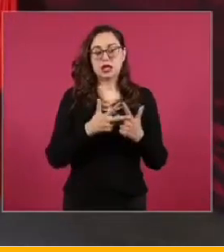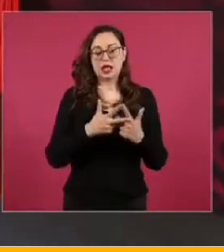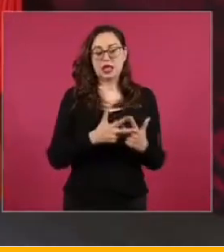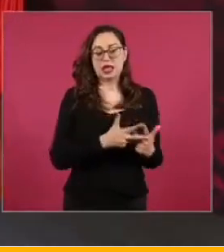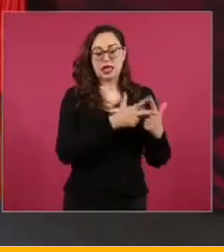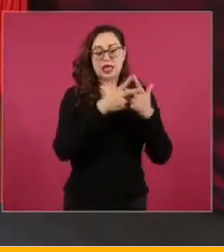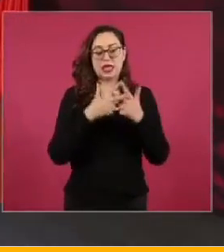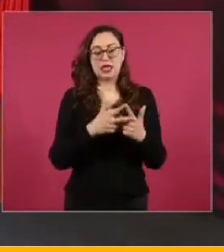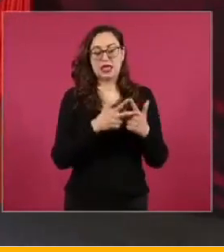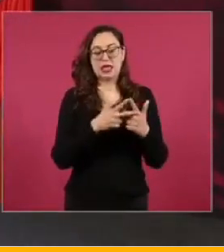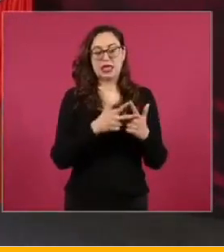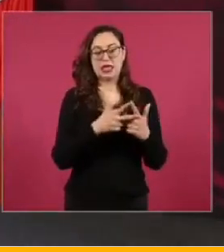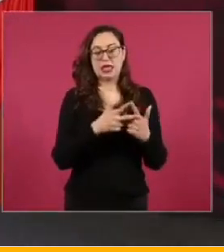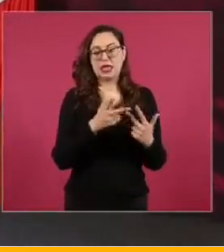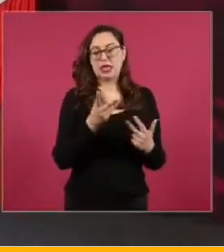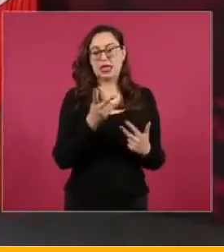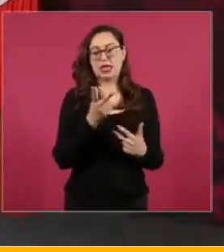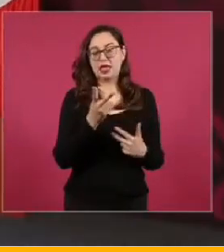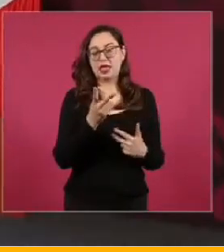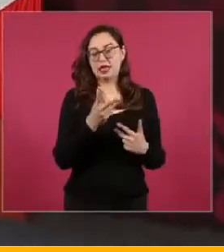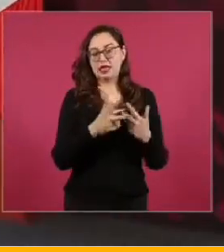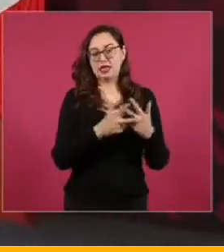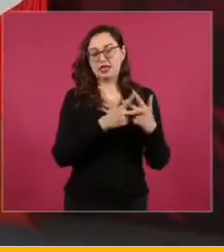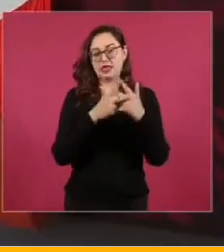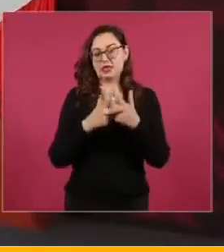porque tenían un paquete